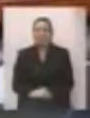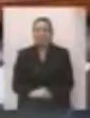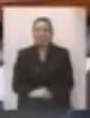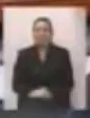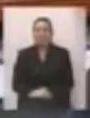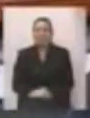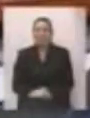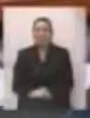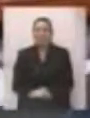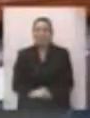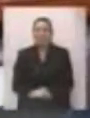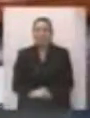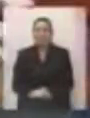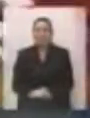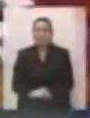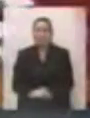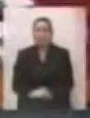Gracias, congresista Alcorta.